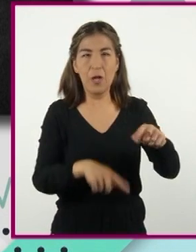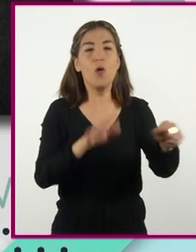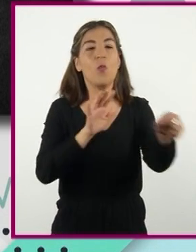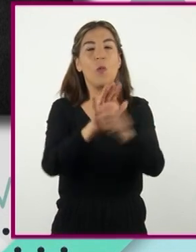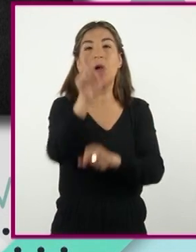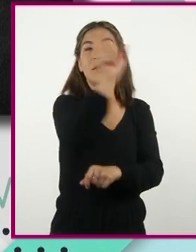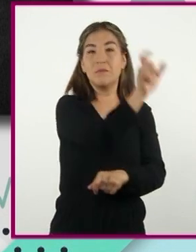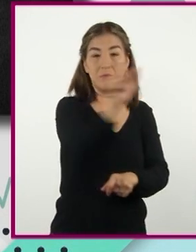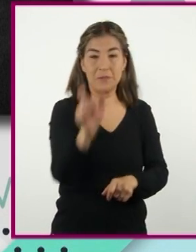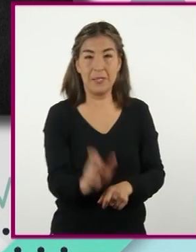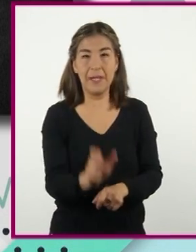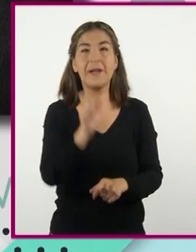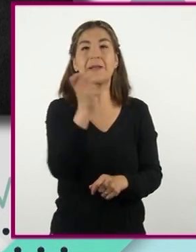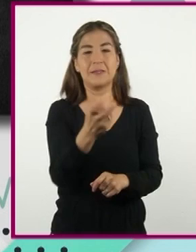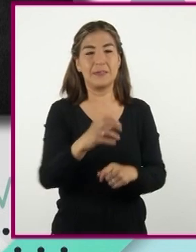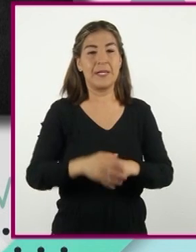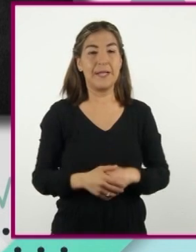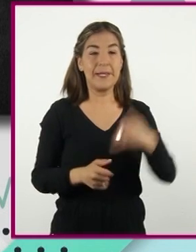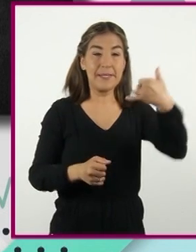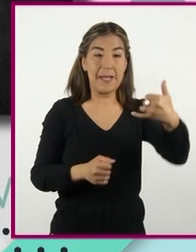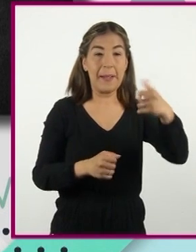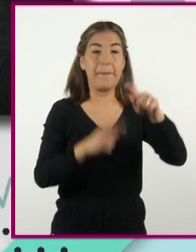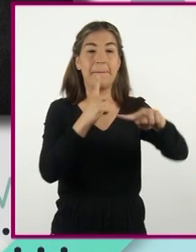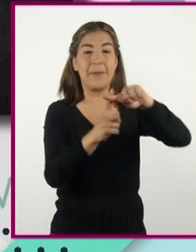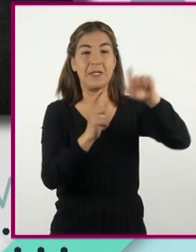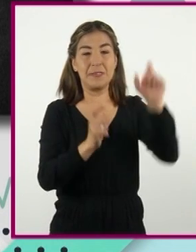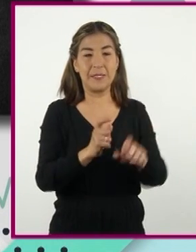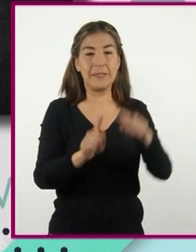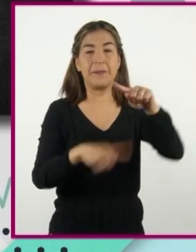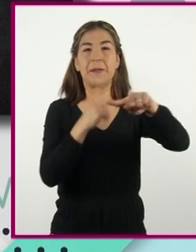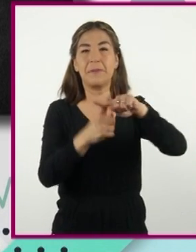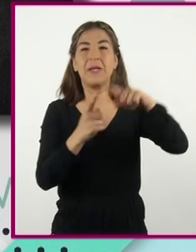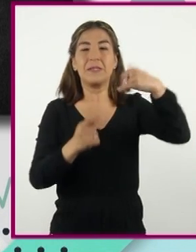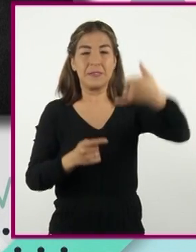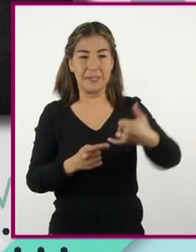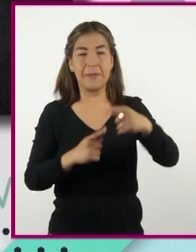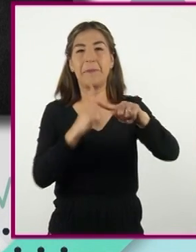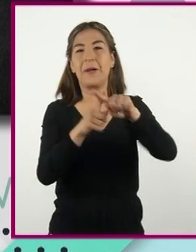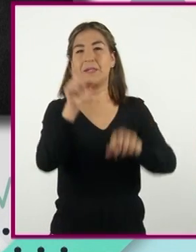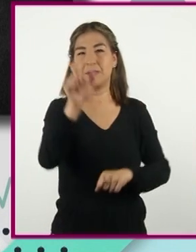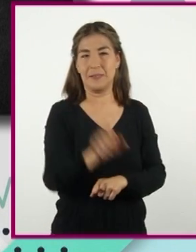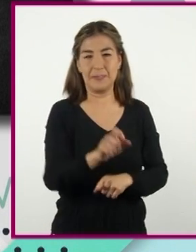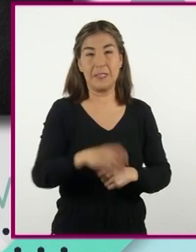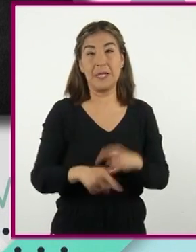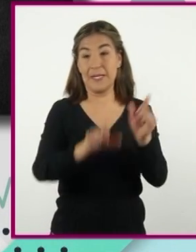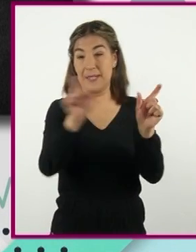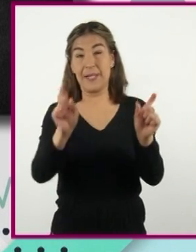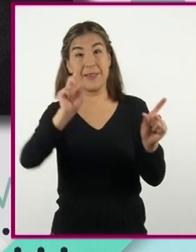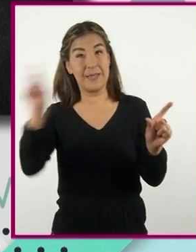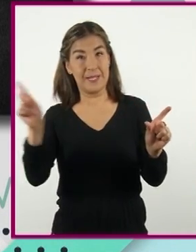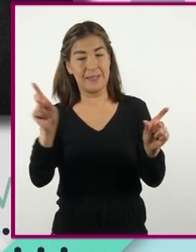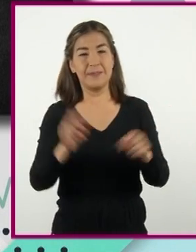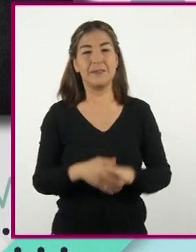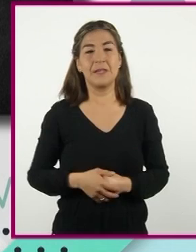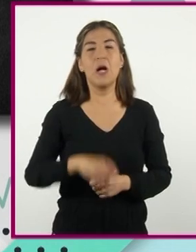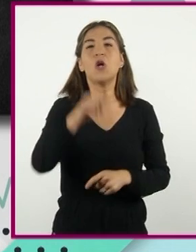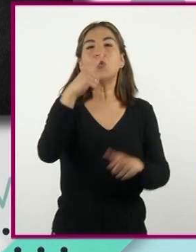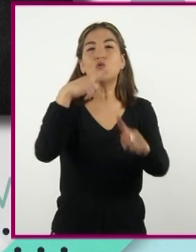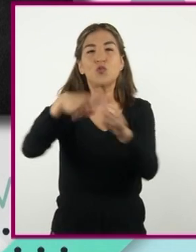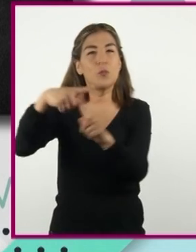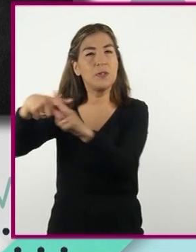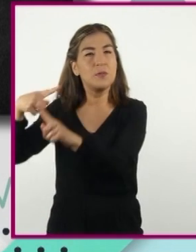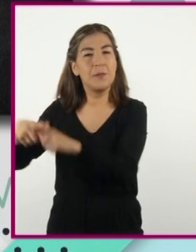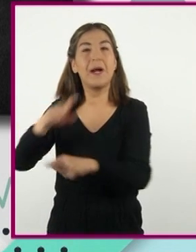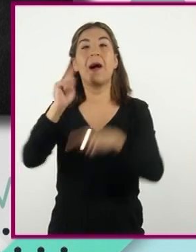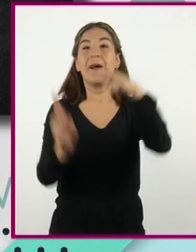lado izquierdo y más x más y más x. Del lado derecho dividimos cada sumando